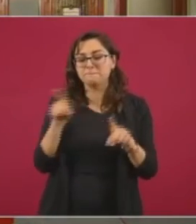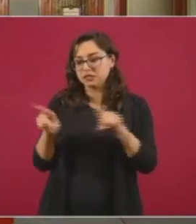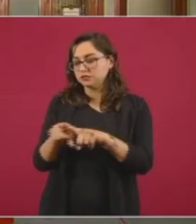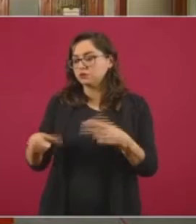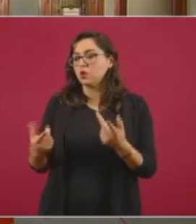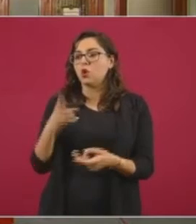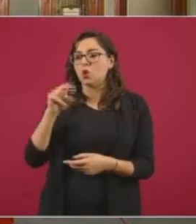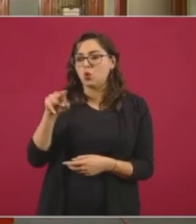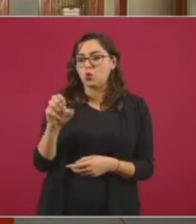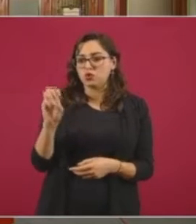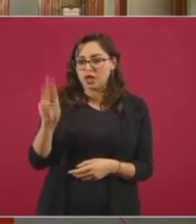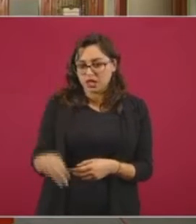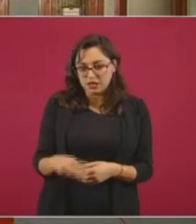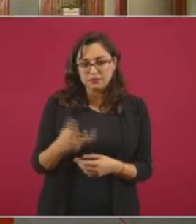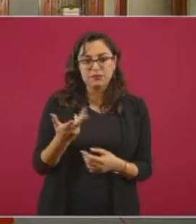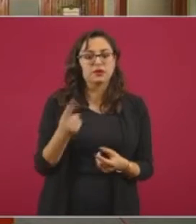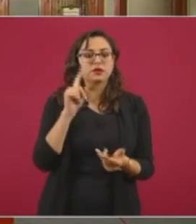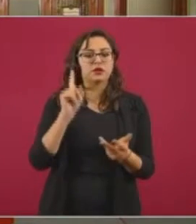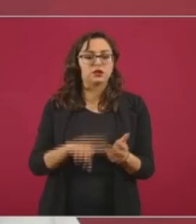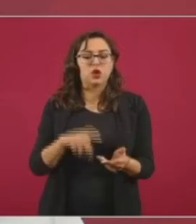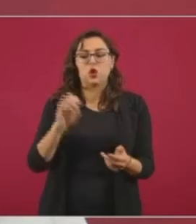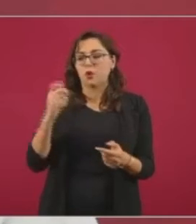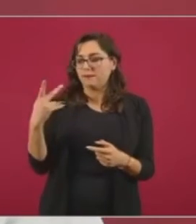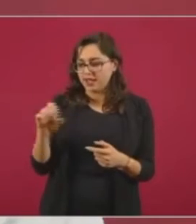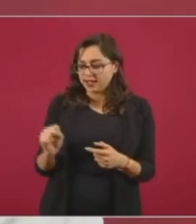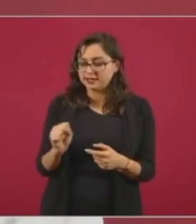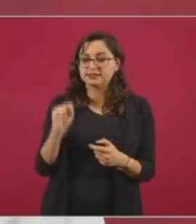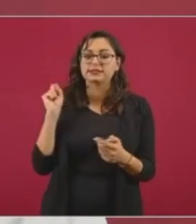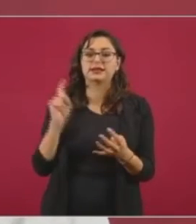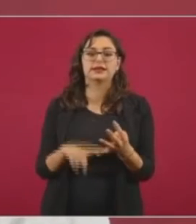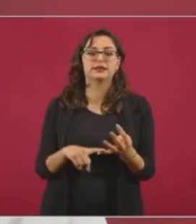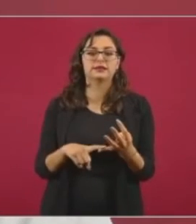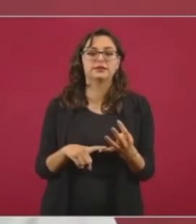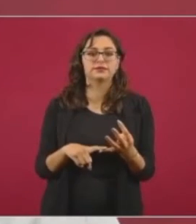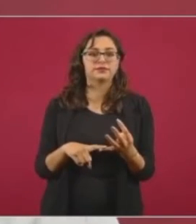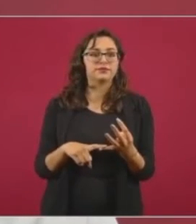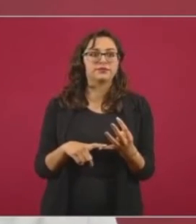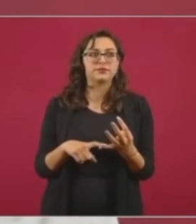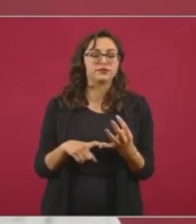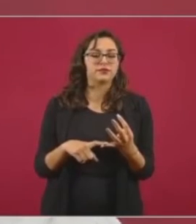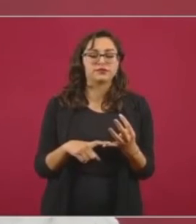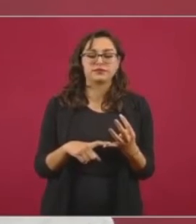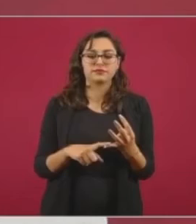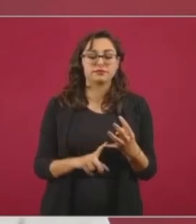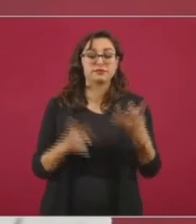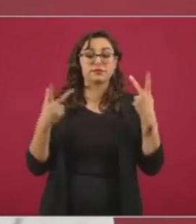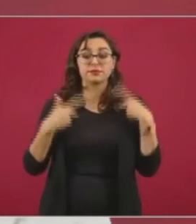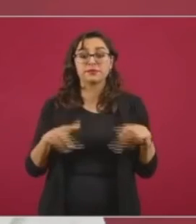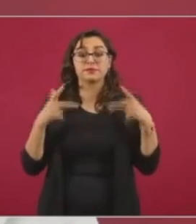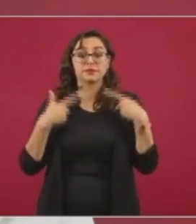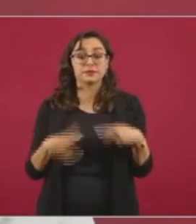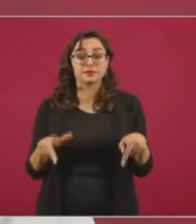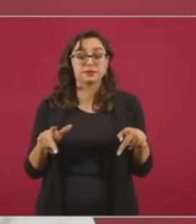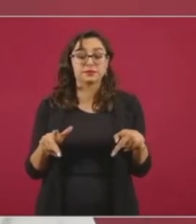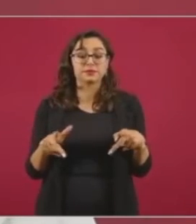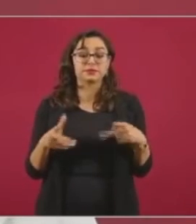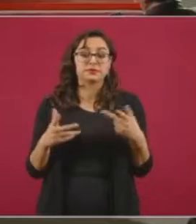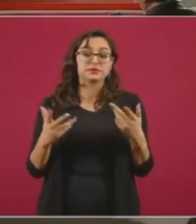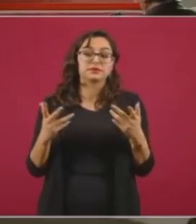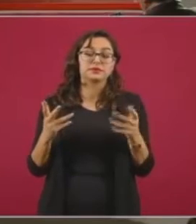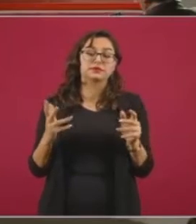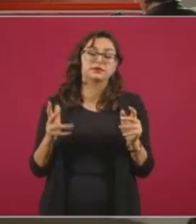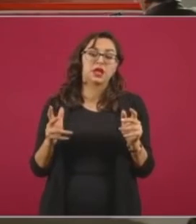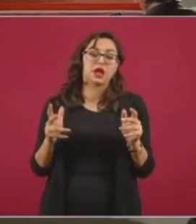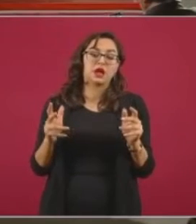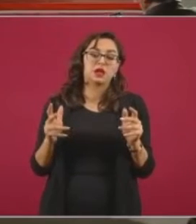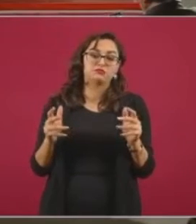Nacional Autónoma de México, la Organización Panamericana de la Salud, personas que fueron funcionarias en la